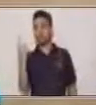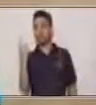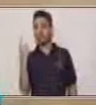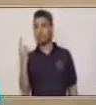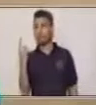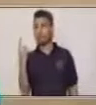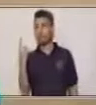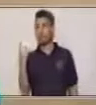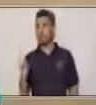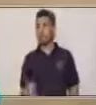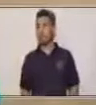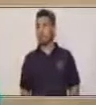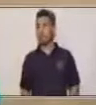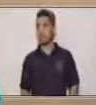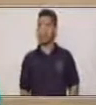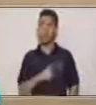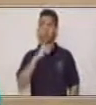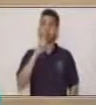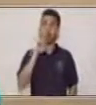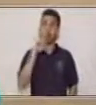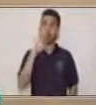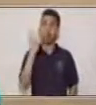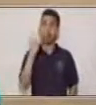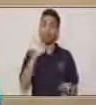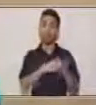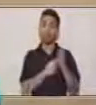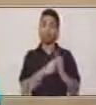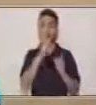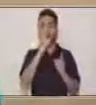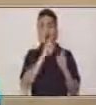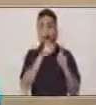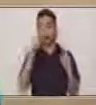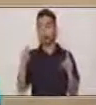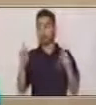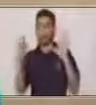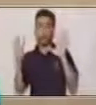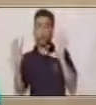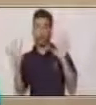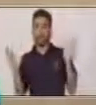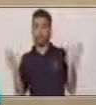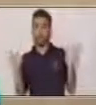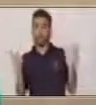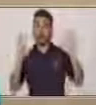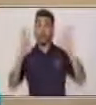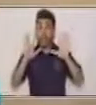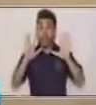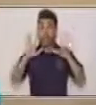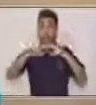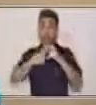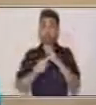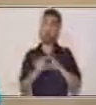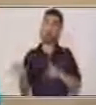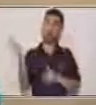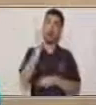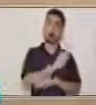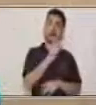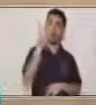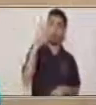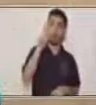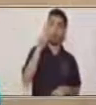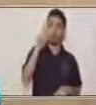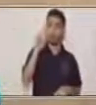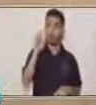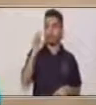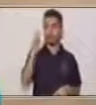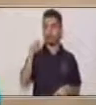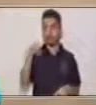unidad pertenecen los números del 1 al 9 y del 10 en adelante ya entran en las decenas. Entonces por eso acá no tenemos ningún número. Vamos